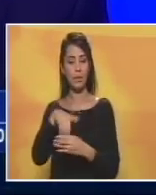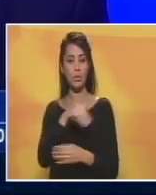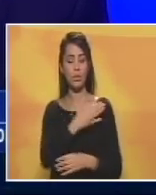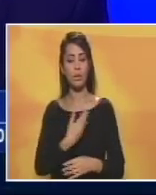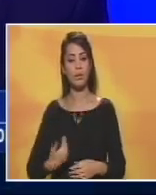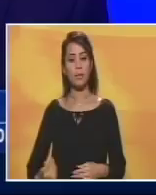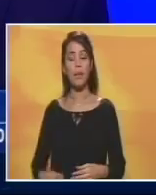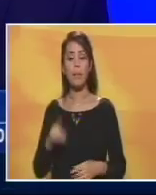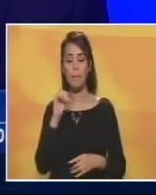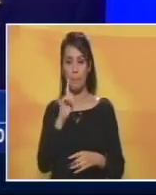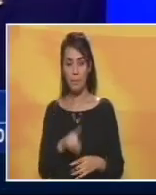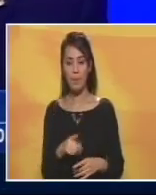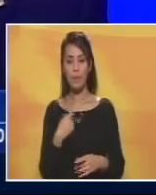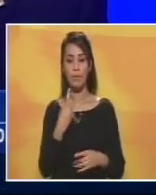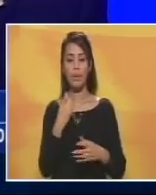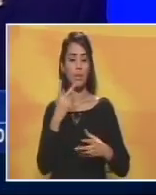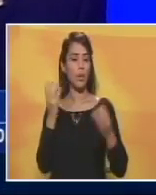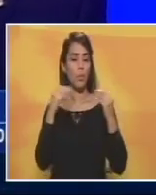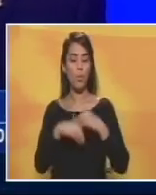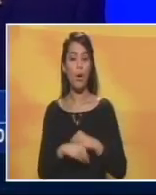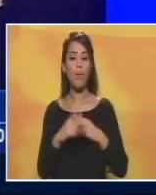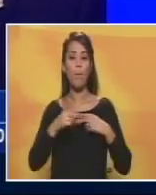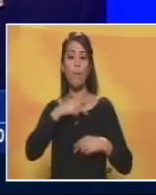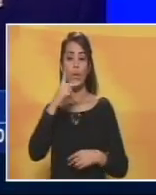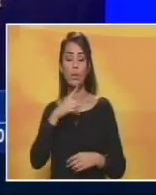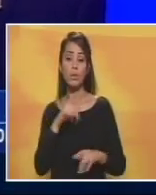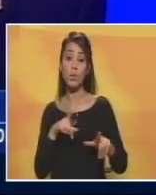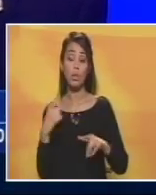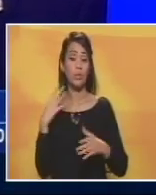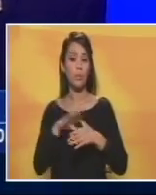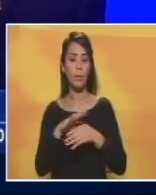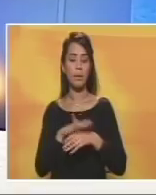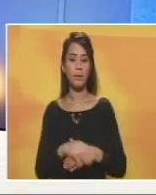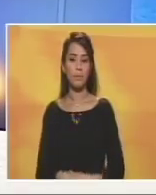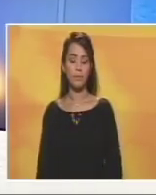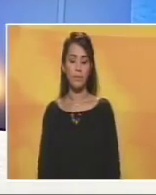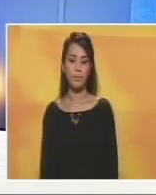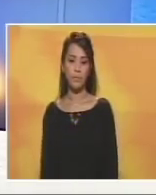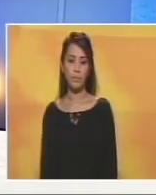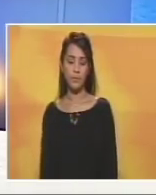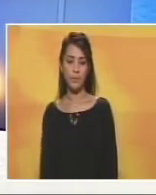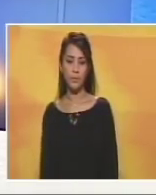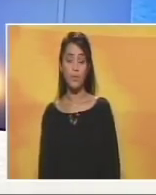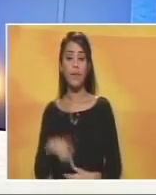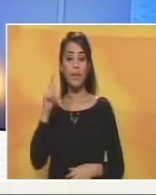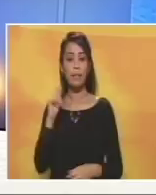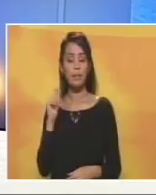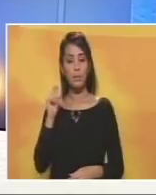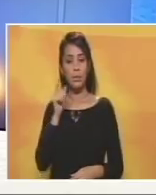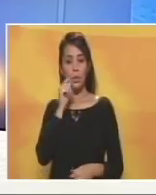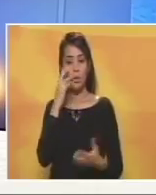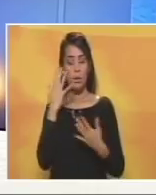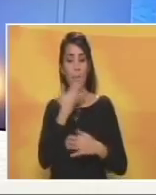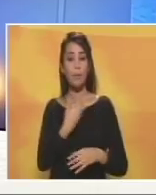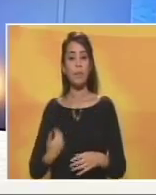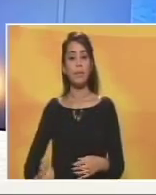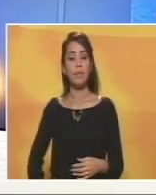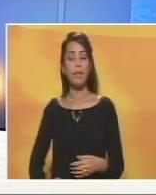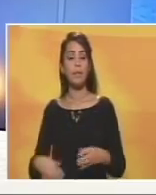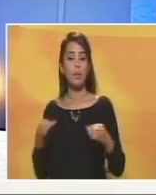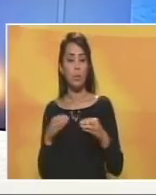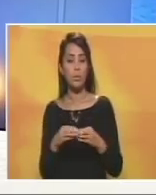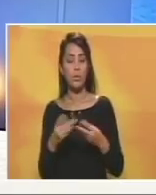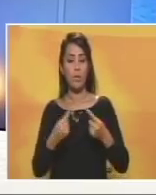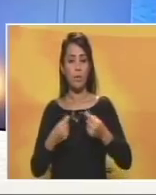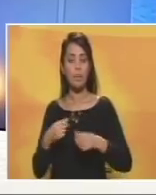falta de un acuerdo político que, según explica, estaba listo desde el martes. El diputado José Guerra, presidente de la Comisión de Finanzas